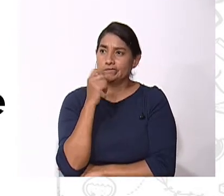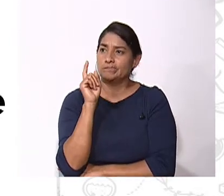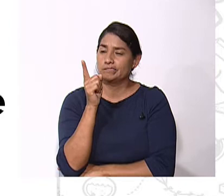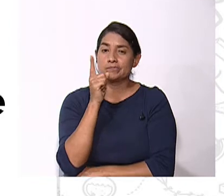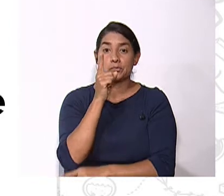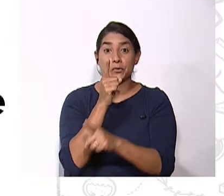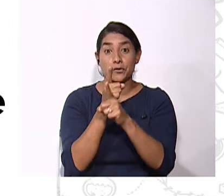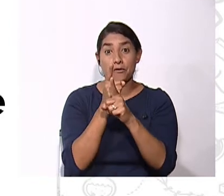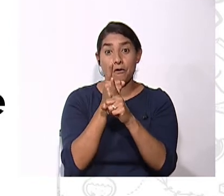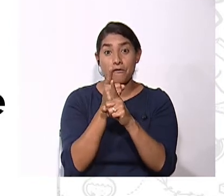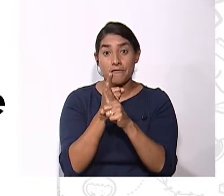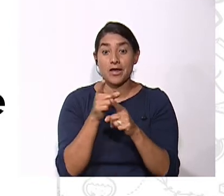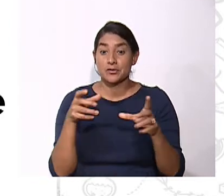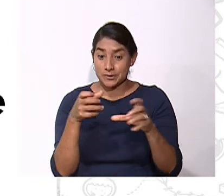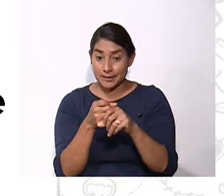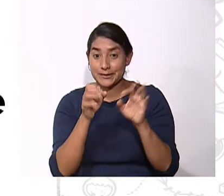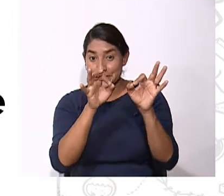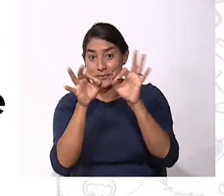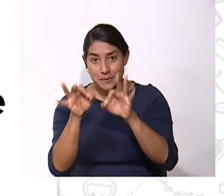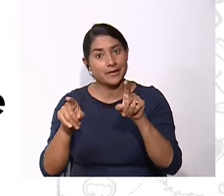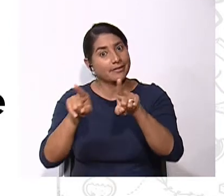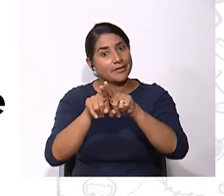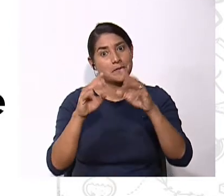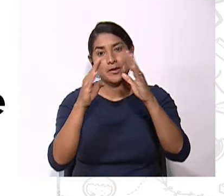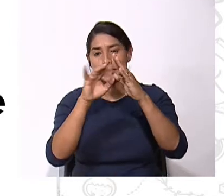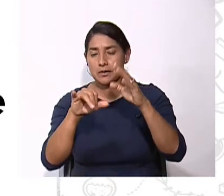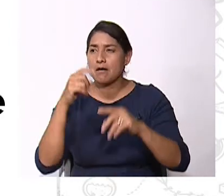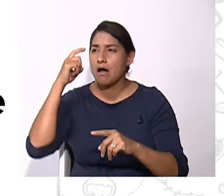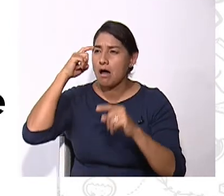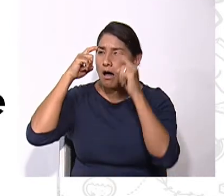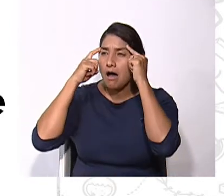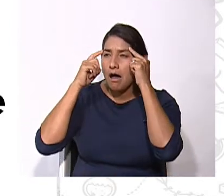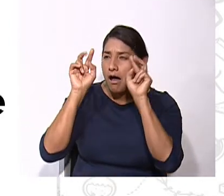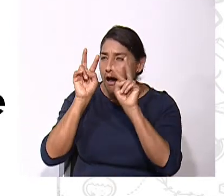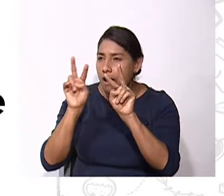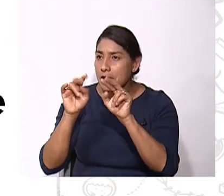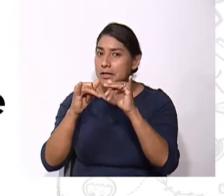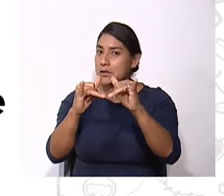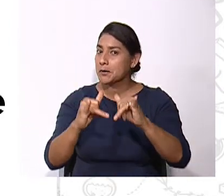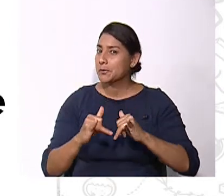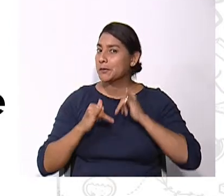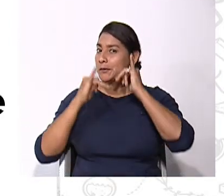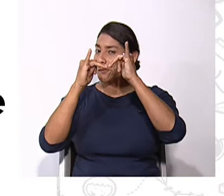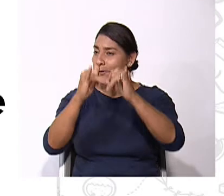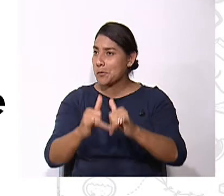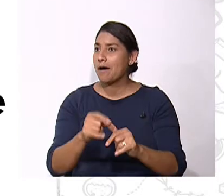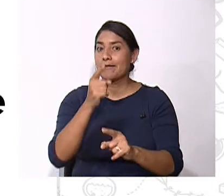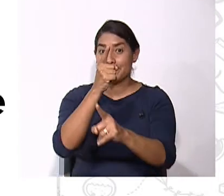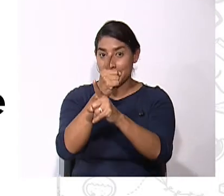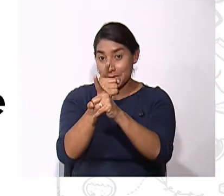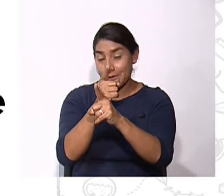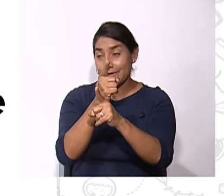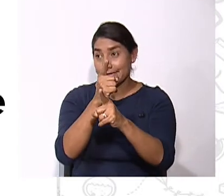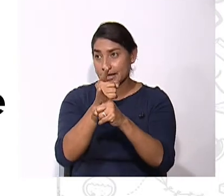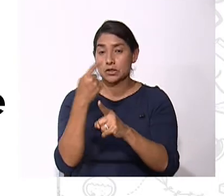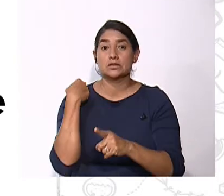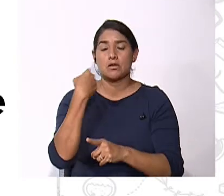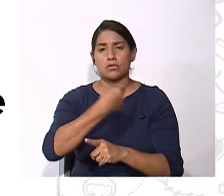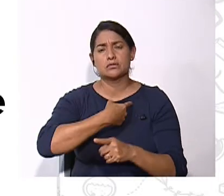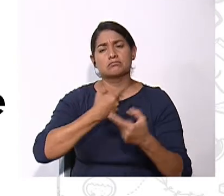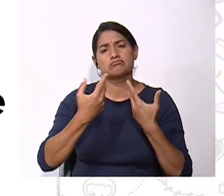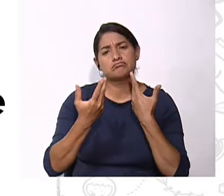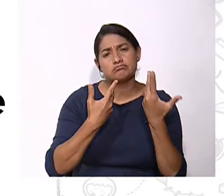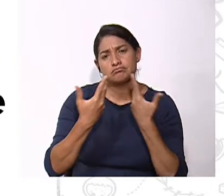Muy bien, lo están haciendo muy bien. Ustedes están pensando lo mismo que yo. Es correcto. Si estamos